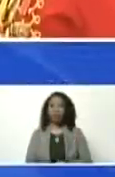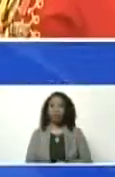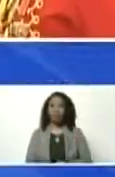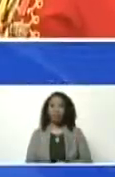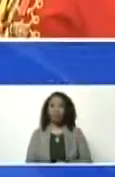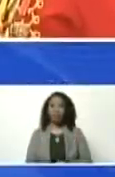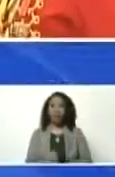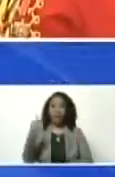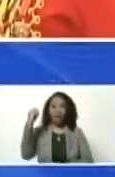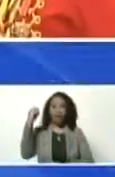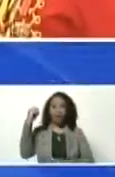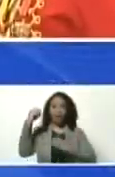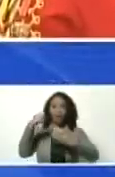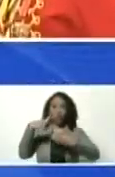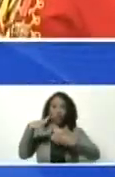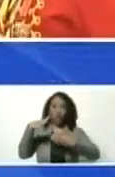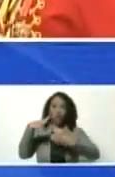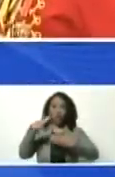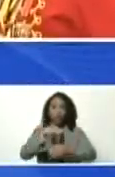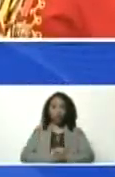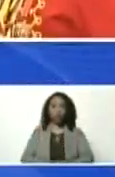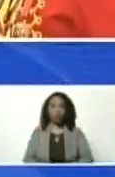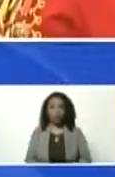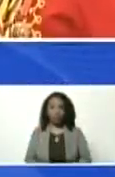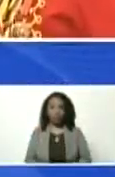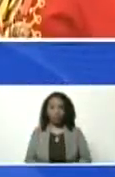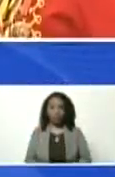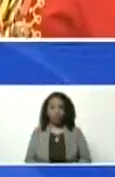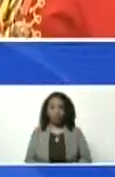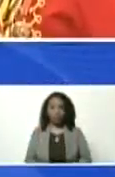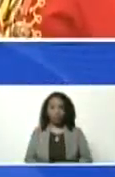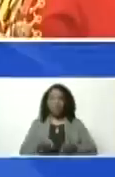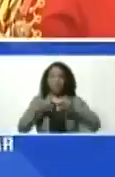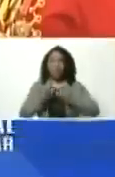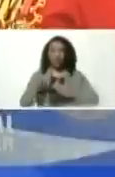El sol de Venezuela nace en el Esequibo. Nace en el